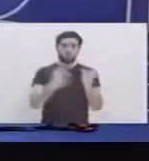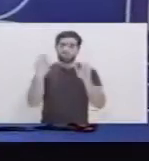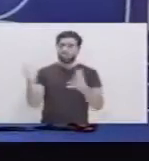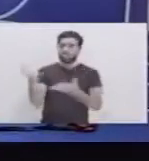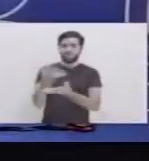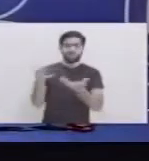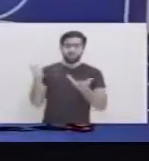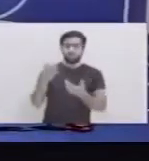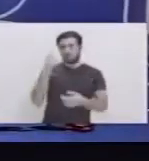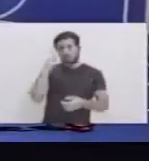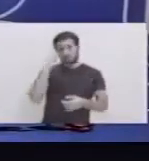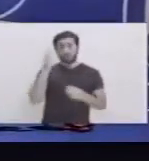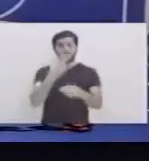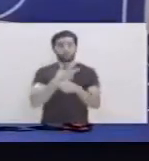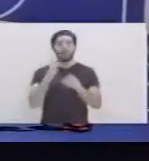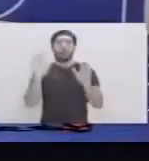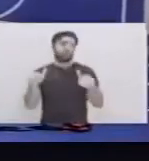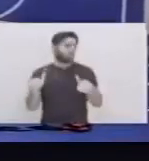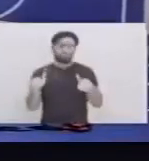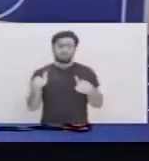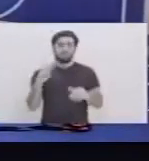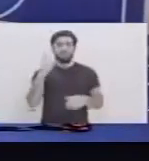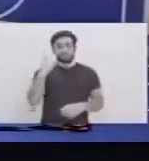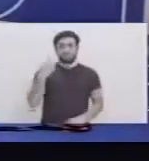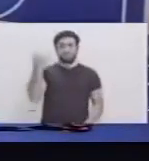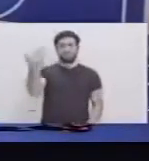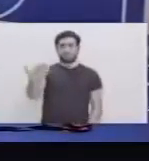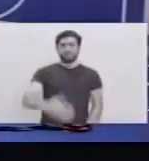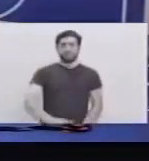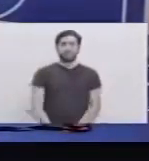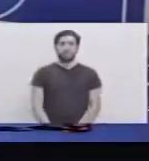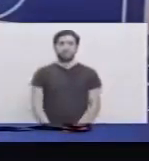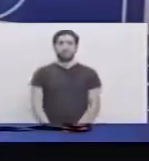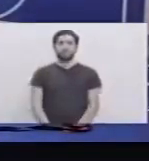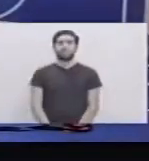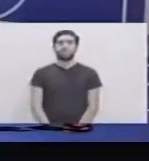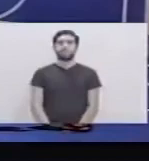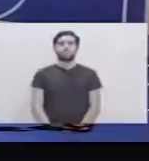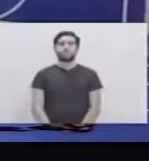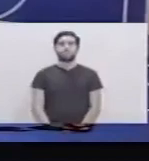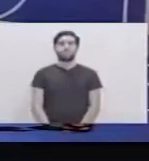social. Guatemala no se detiene. Hasta la próxima.